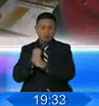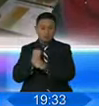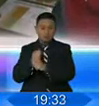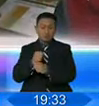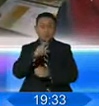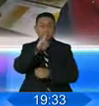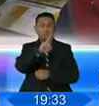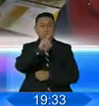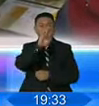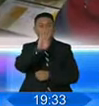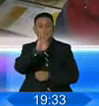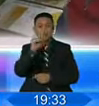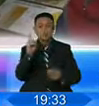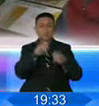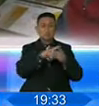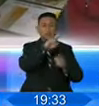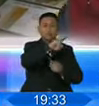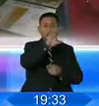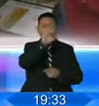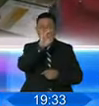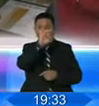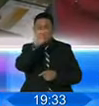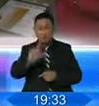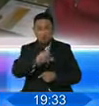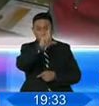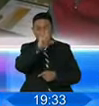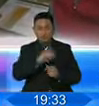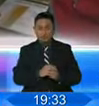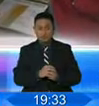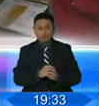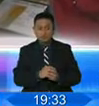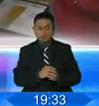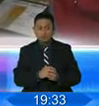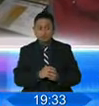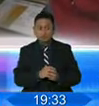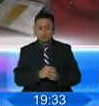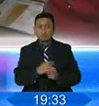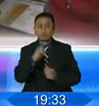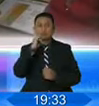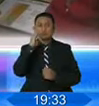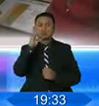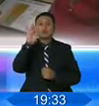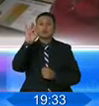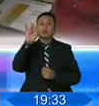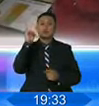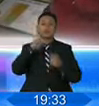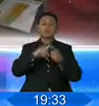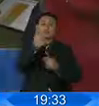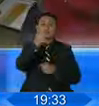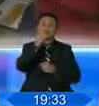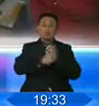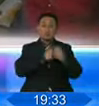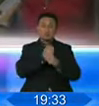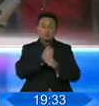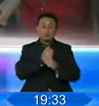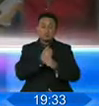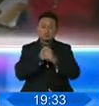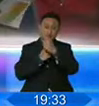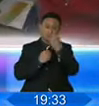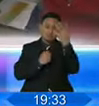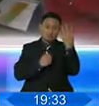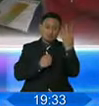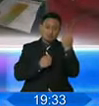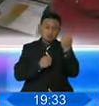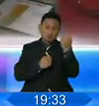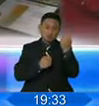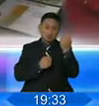del 24 al 28 de julio, que es para los niños de 8 a 10 años, y de ahí también del